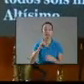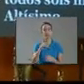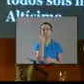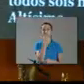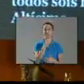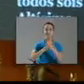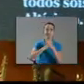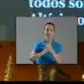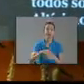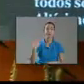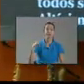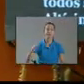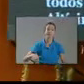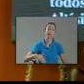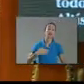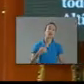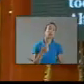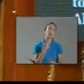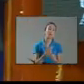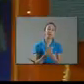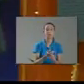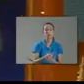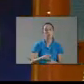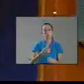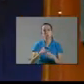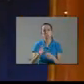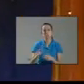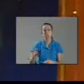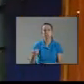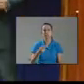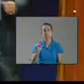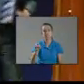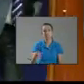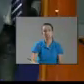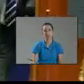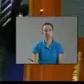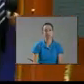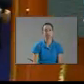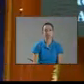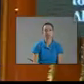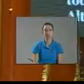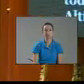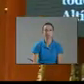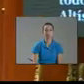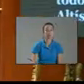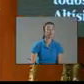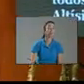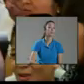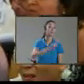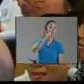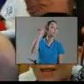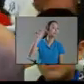me mandaron a ayunar. A compartir con el hambriento, a vestir al desnudo.